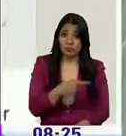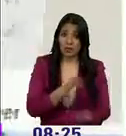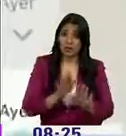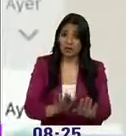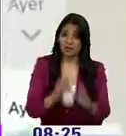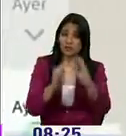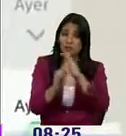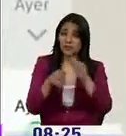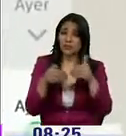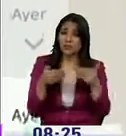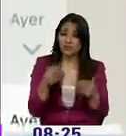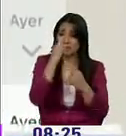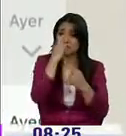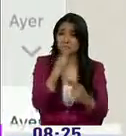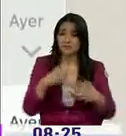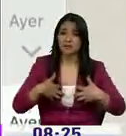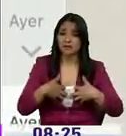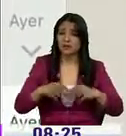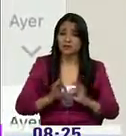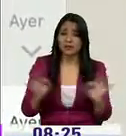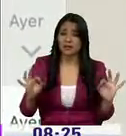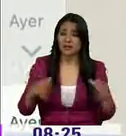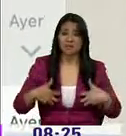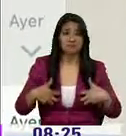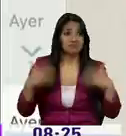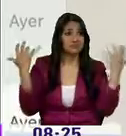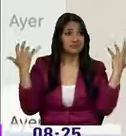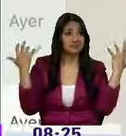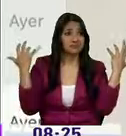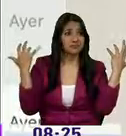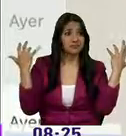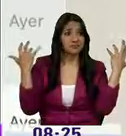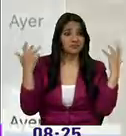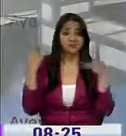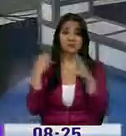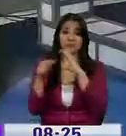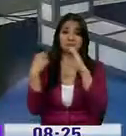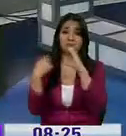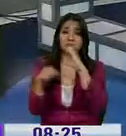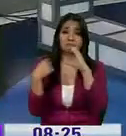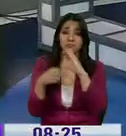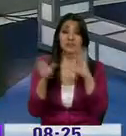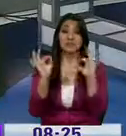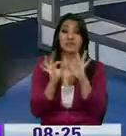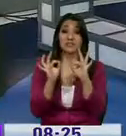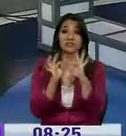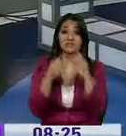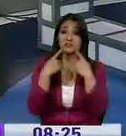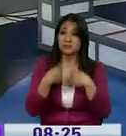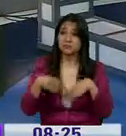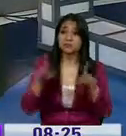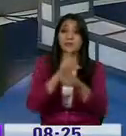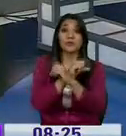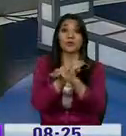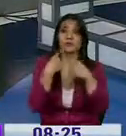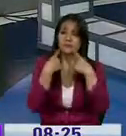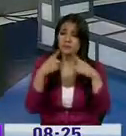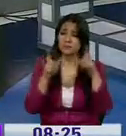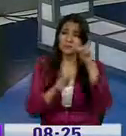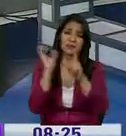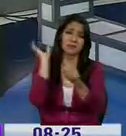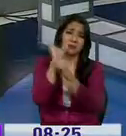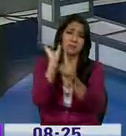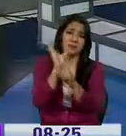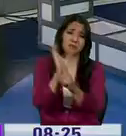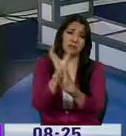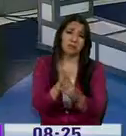somos? Dios mío, ¿qué clase de seres humanos? Es la verdad, en las redes sociales, Alison Corral, eso fue condenado, pero